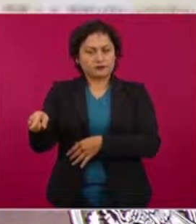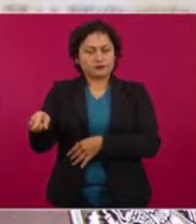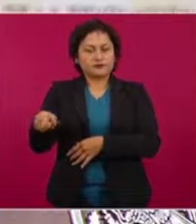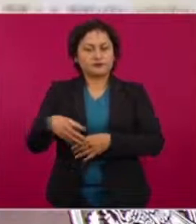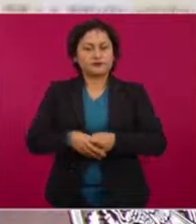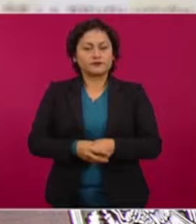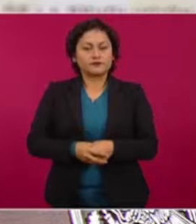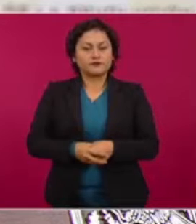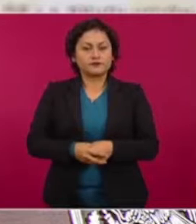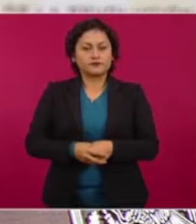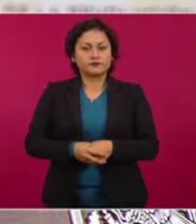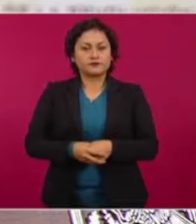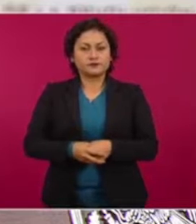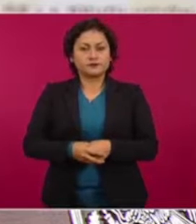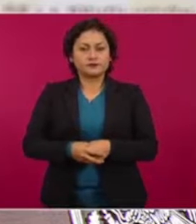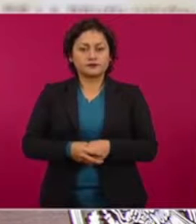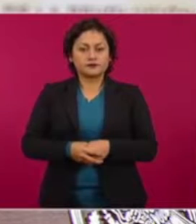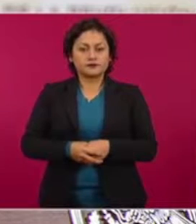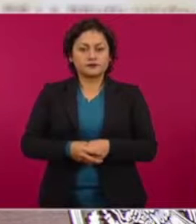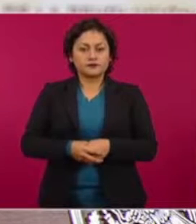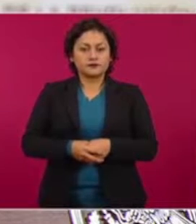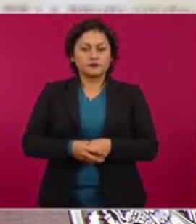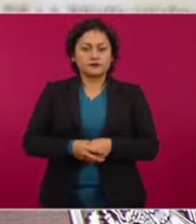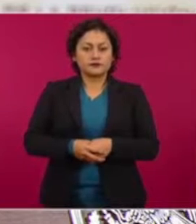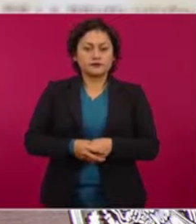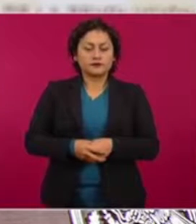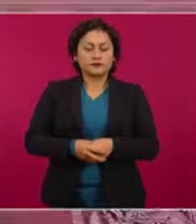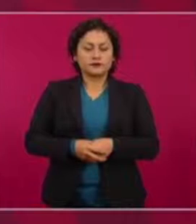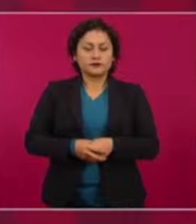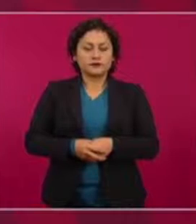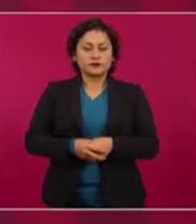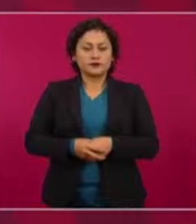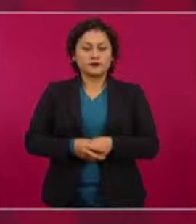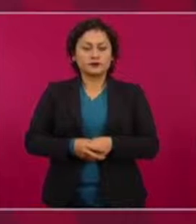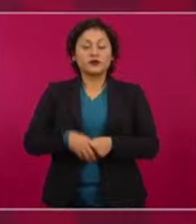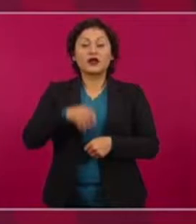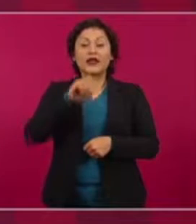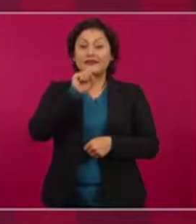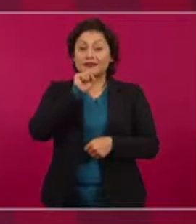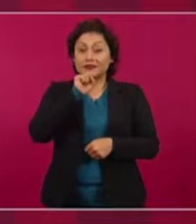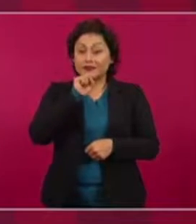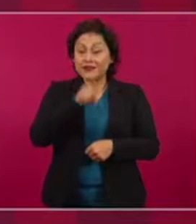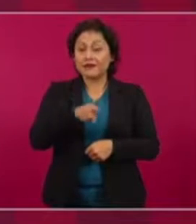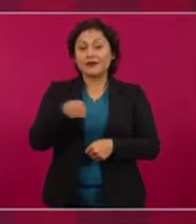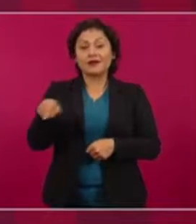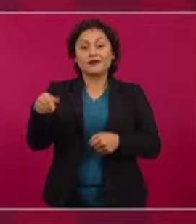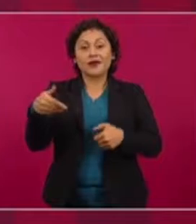y también había estado en el Estado de México